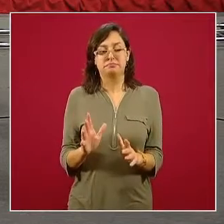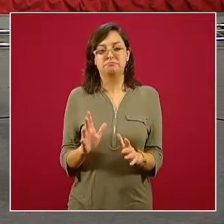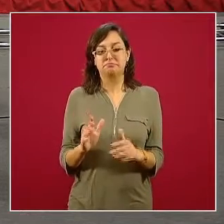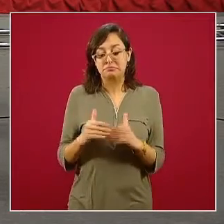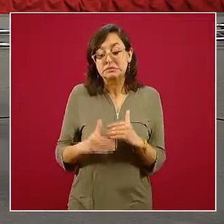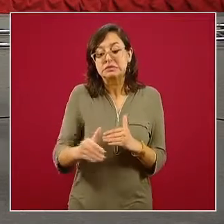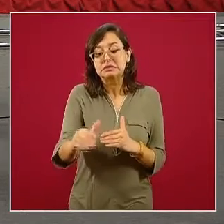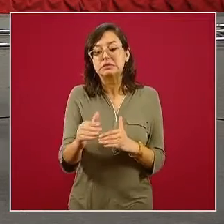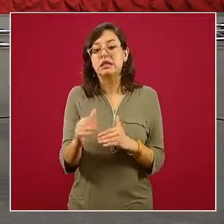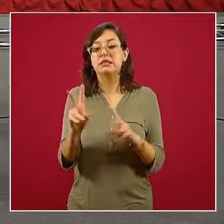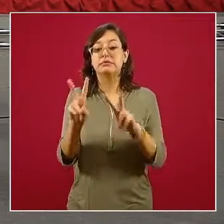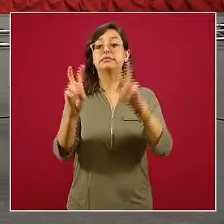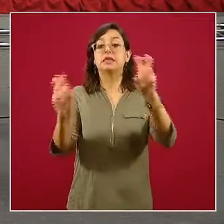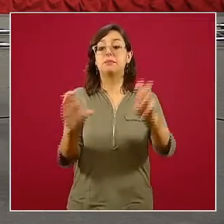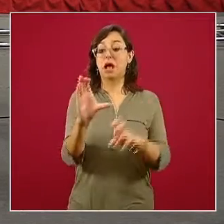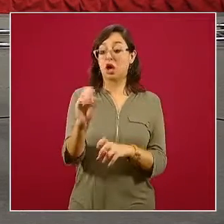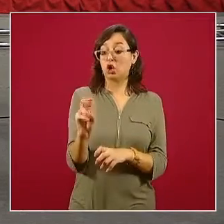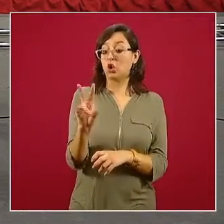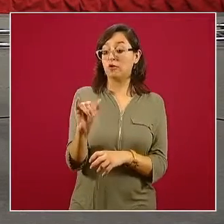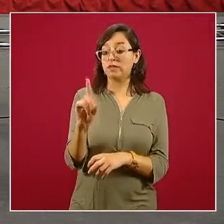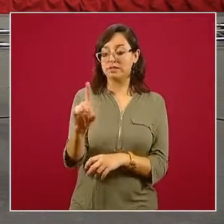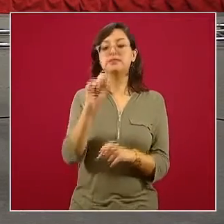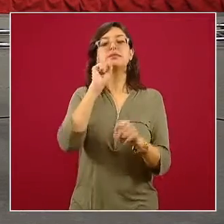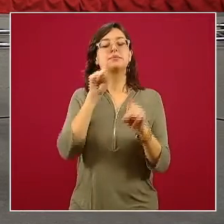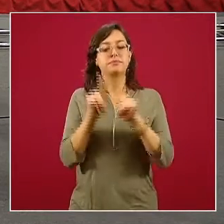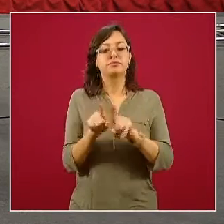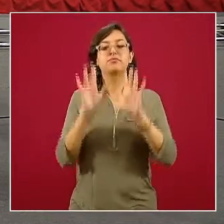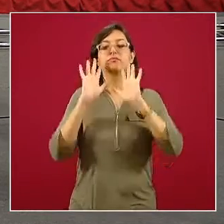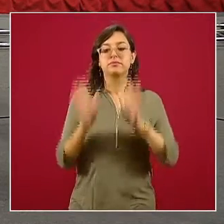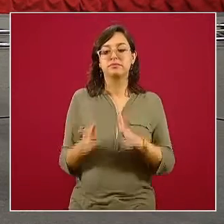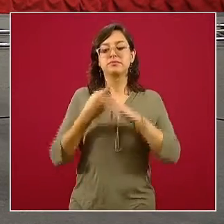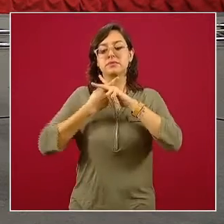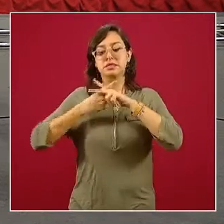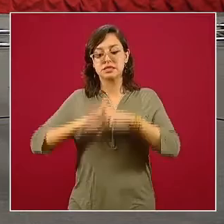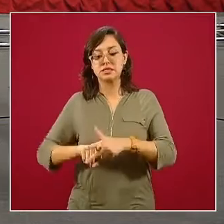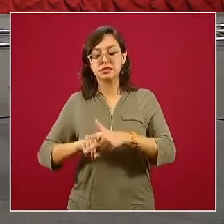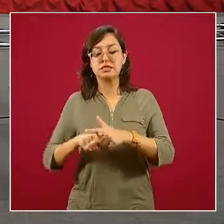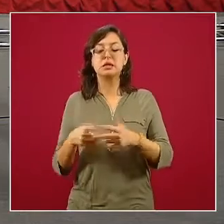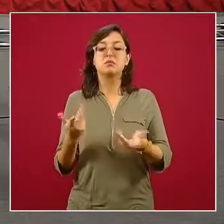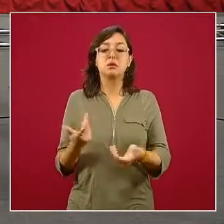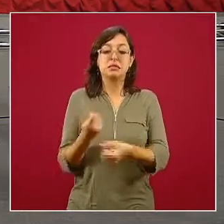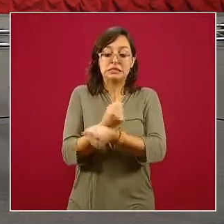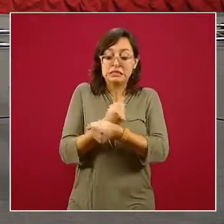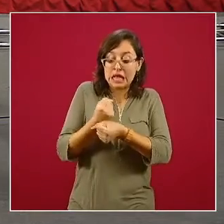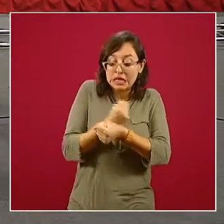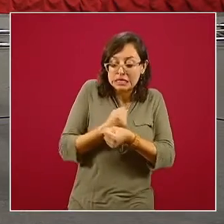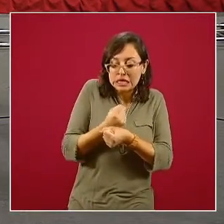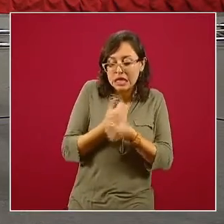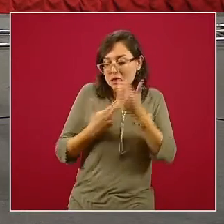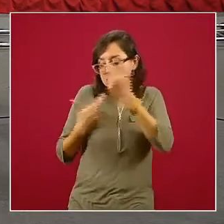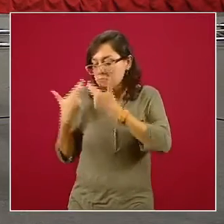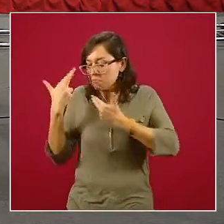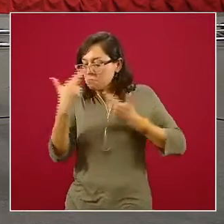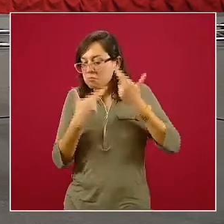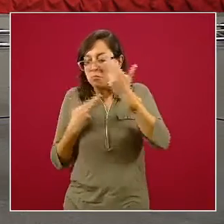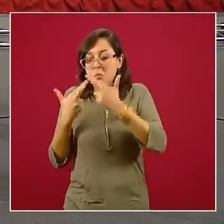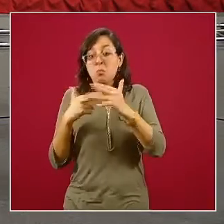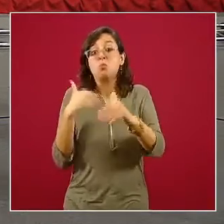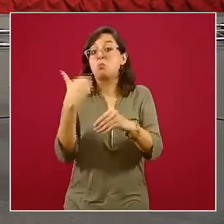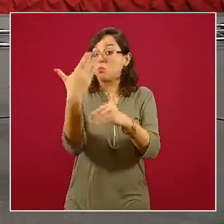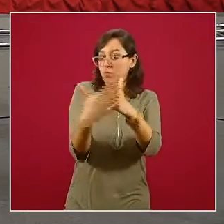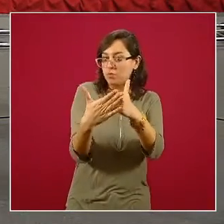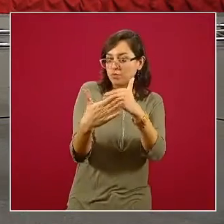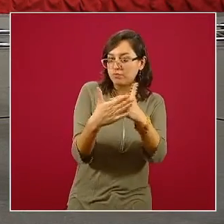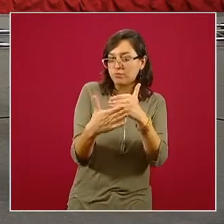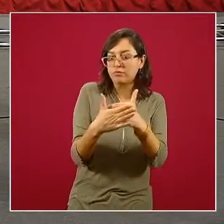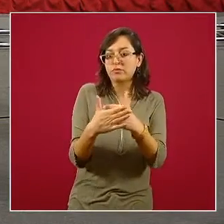respuestas, también estamos planeando ya hacer encuestas serológicas, encuestas que nos permitan reconocer